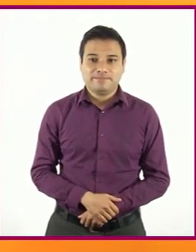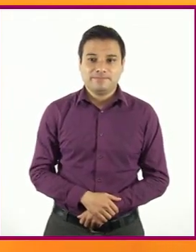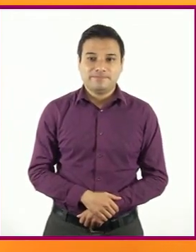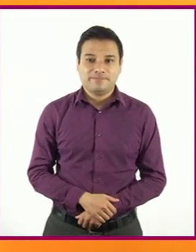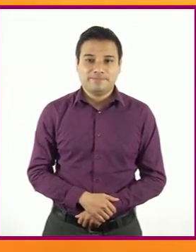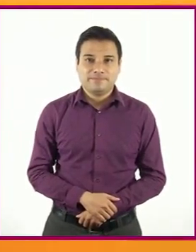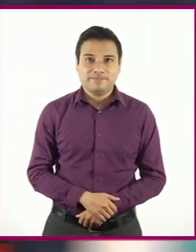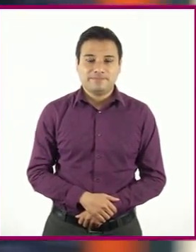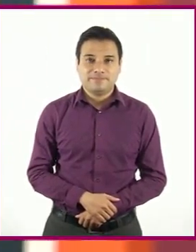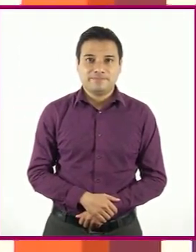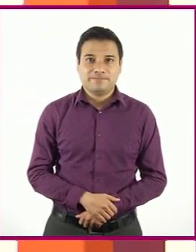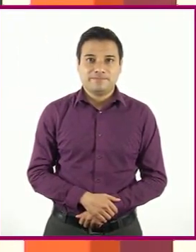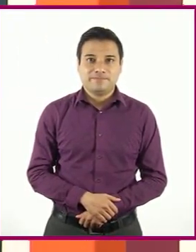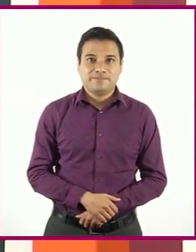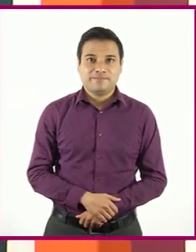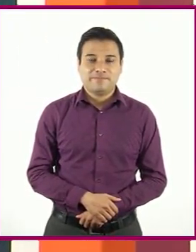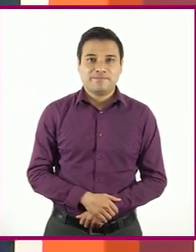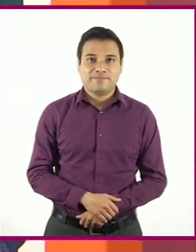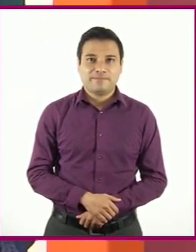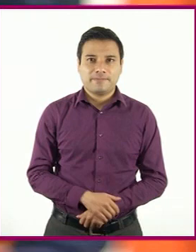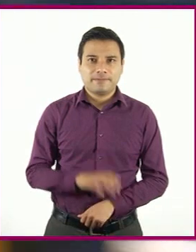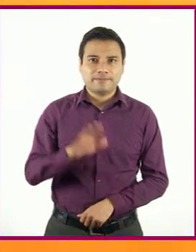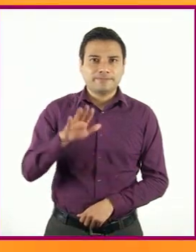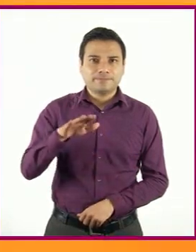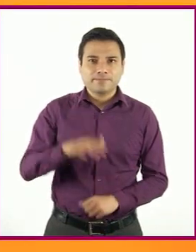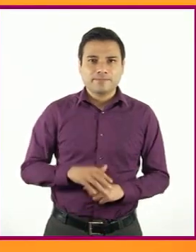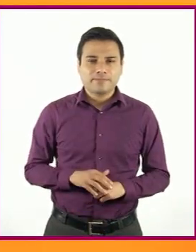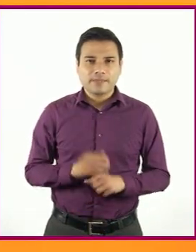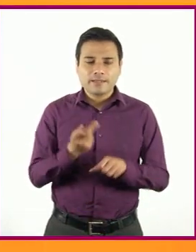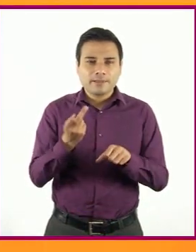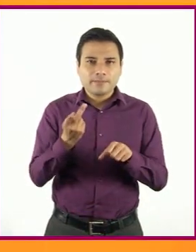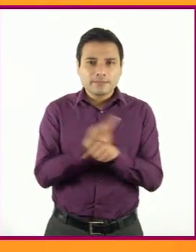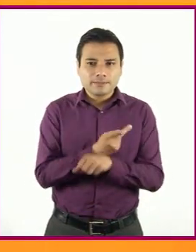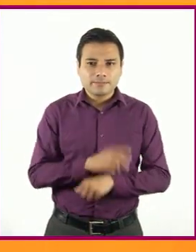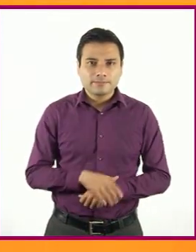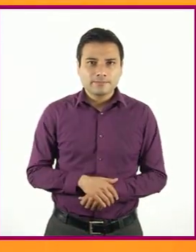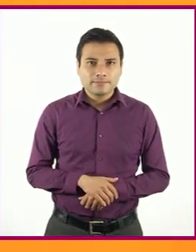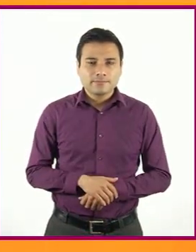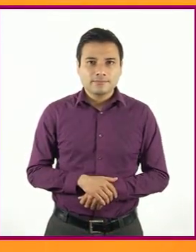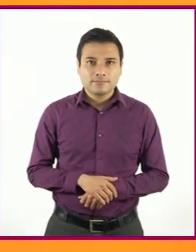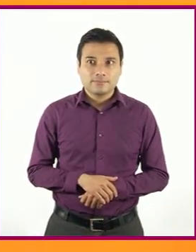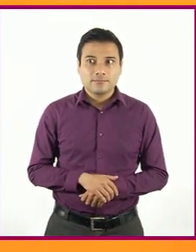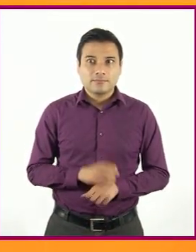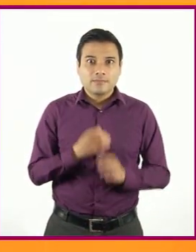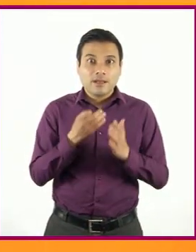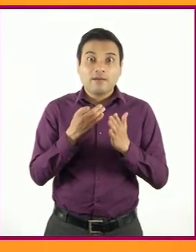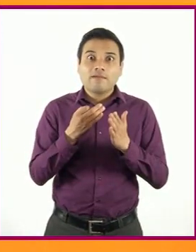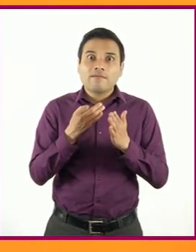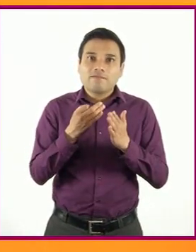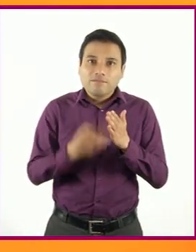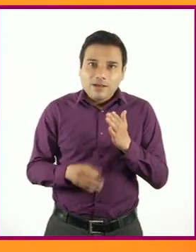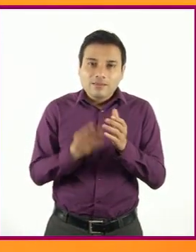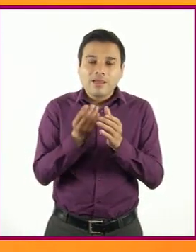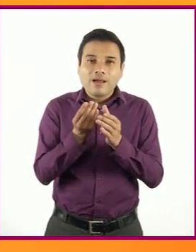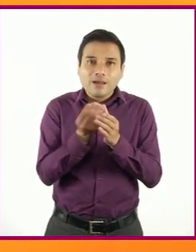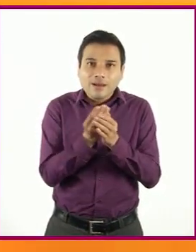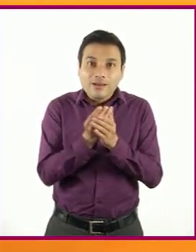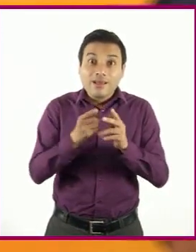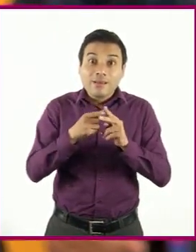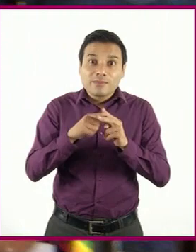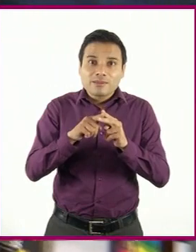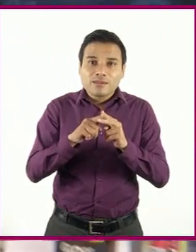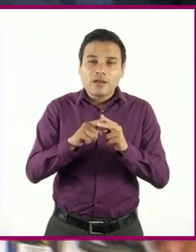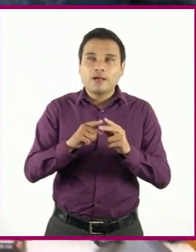Pero espera, ¿Qué pasa? se nos olvida dar inicio a nuestra sesión. Sí